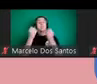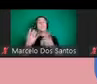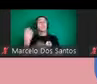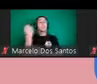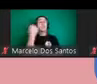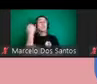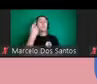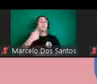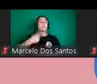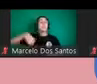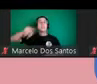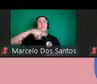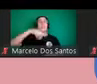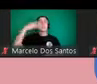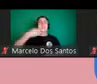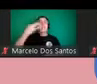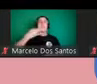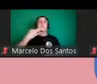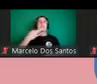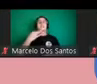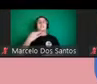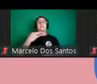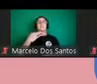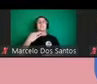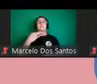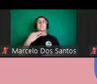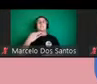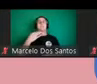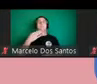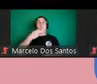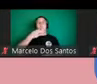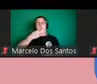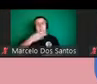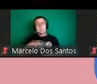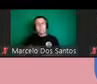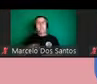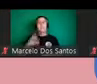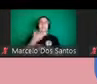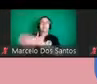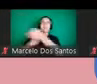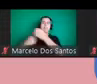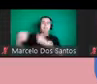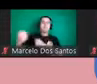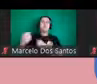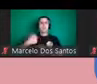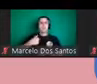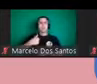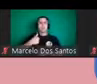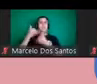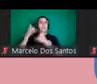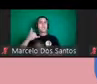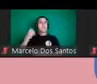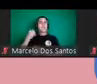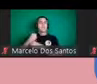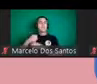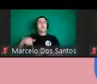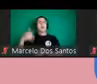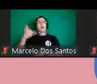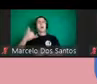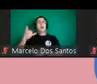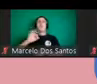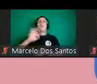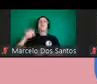personas y compañeros nuestros también de Saraqui o de otras organizaciones de personas con